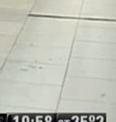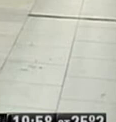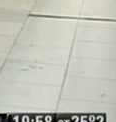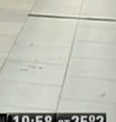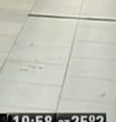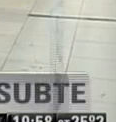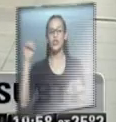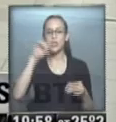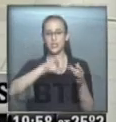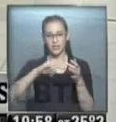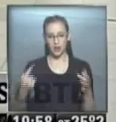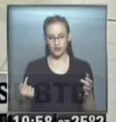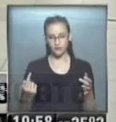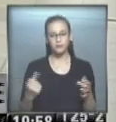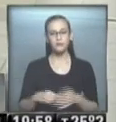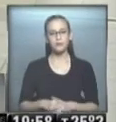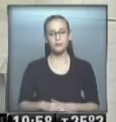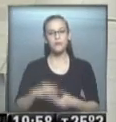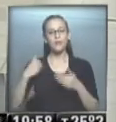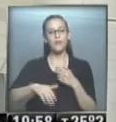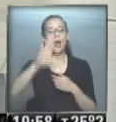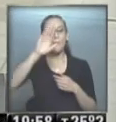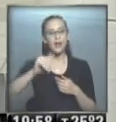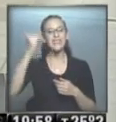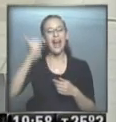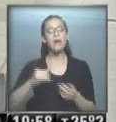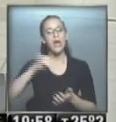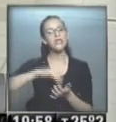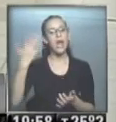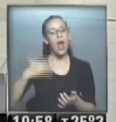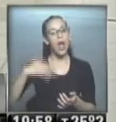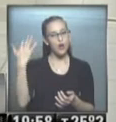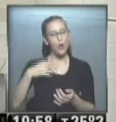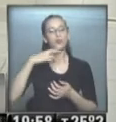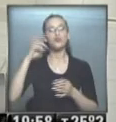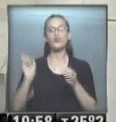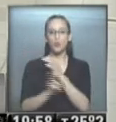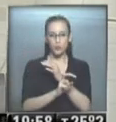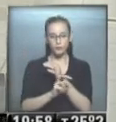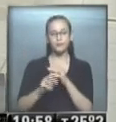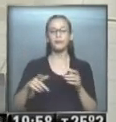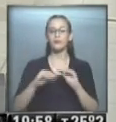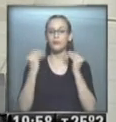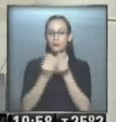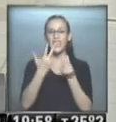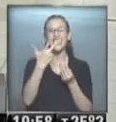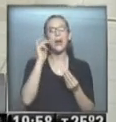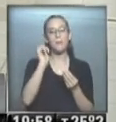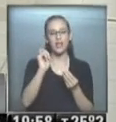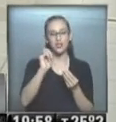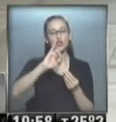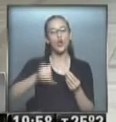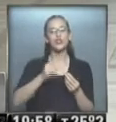noche, emisión 7 Central. Desde el próximo martes rige el aumento de subtes, por lo que el pasaje costará 3 pesos